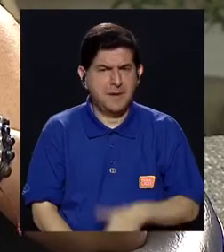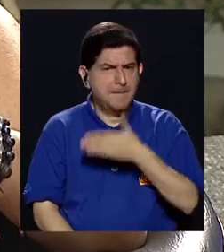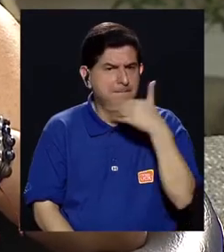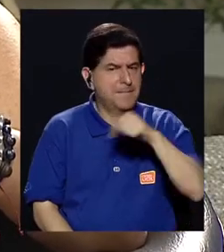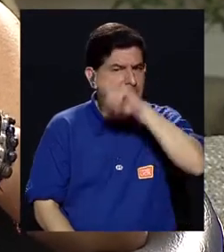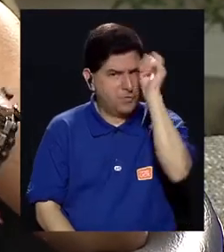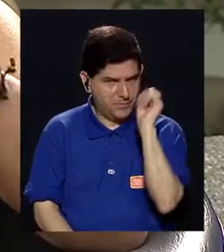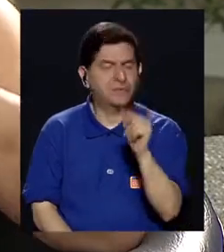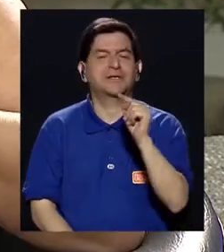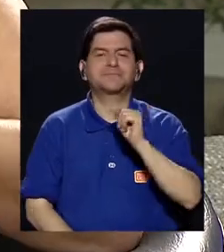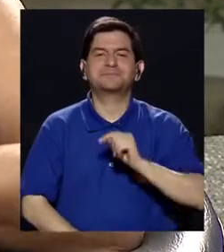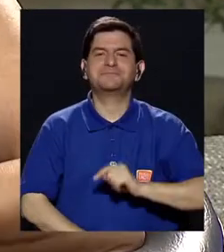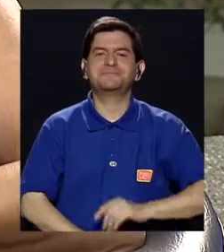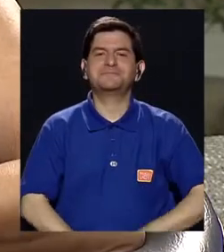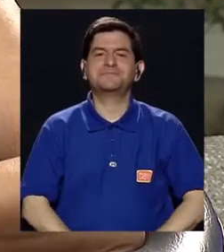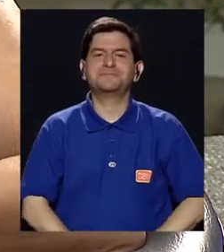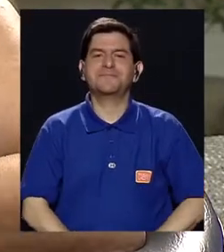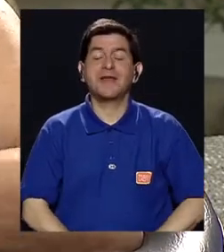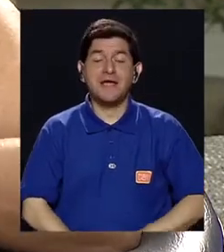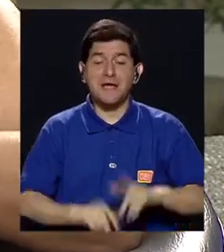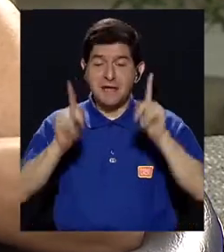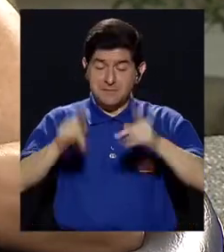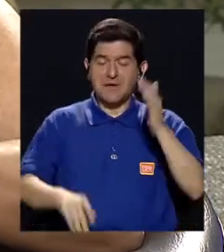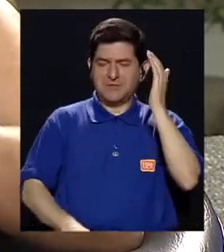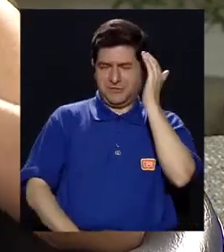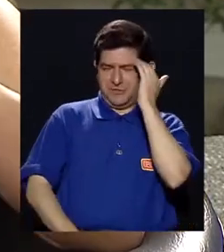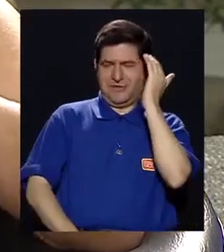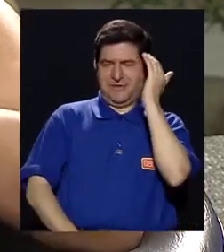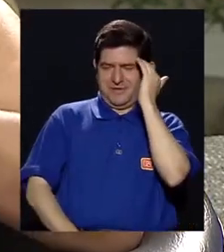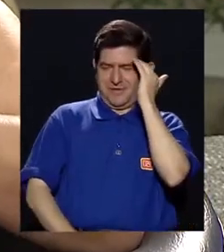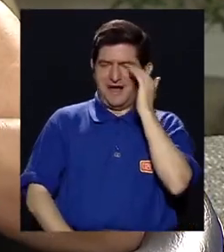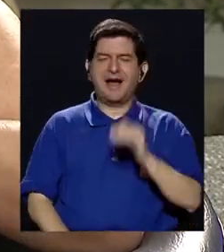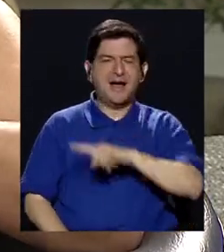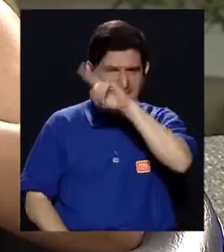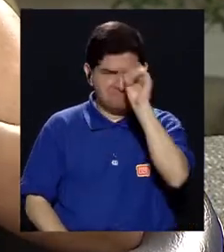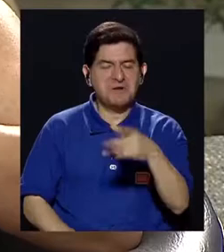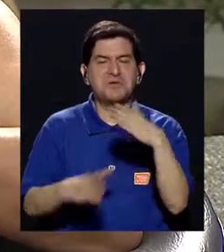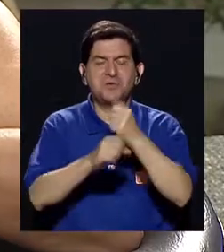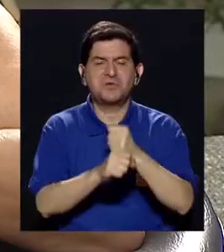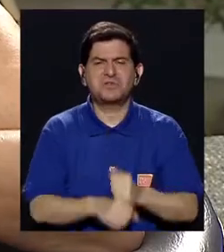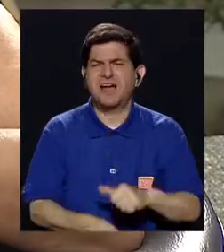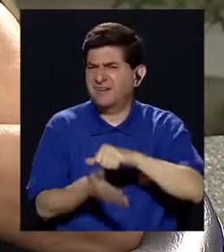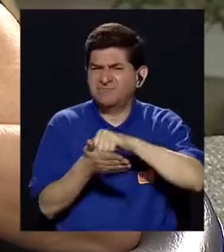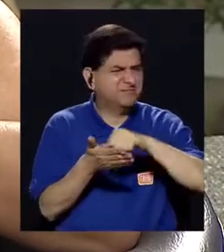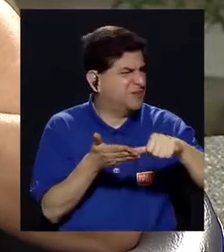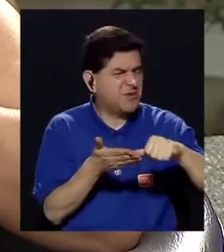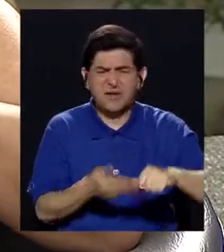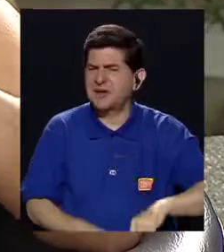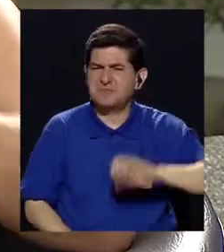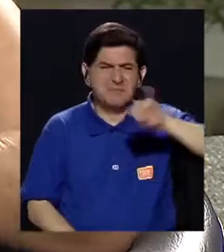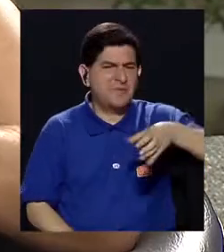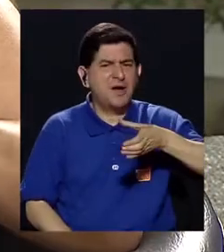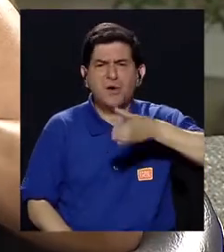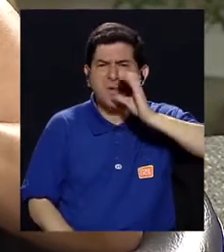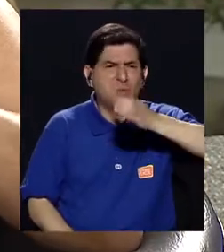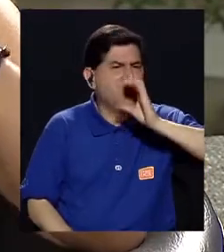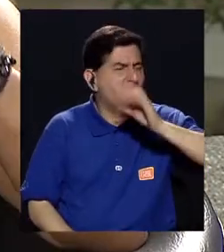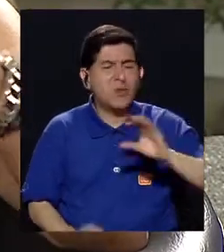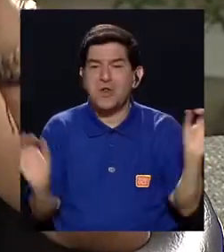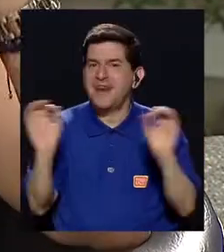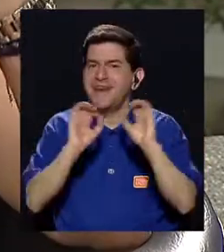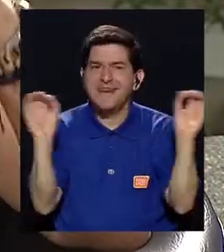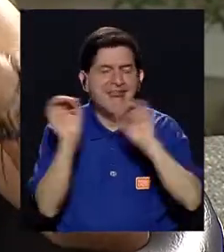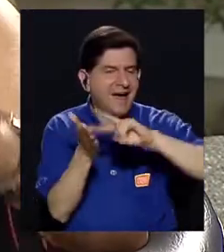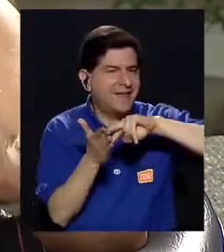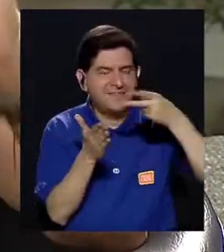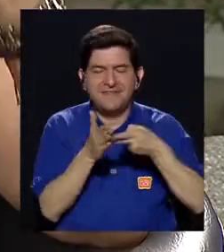pregunto. Claro. Y es de sabios preguntar. Efectivamente, ninguna pomada, ningún jugo, nada que no sea